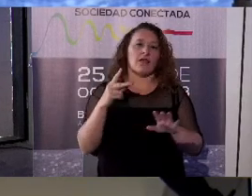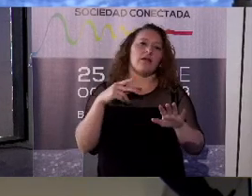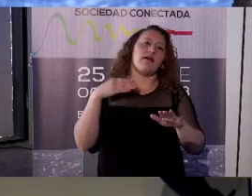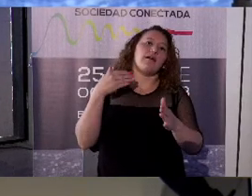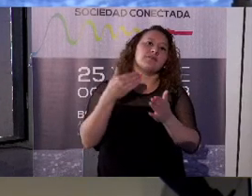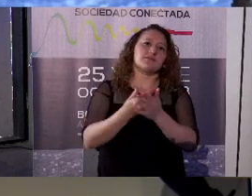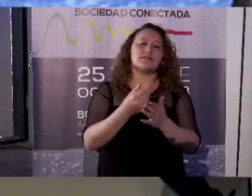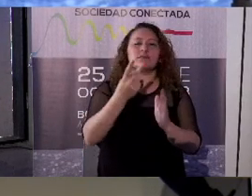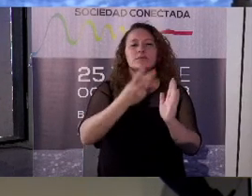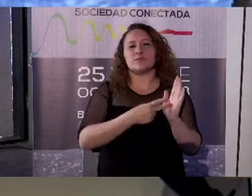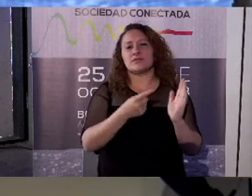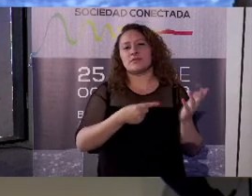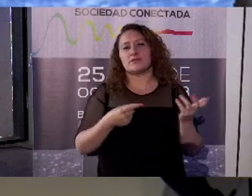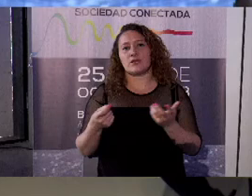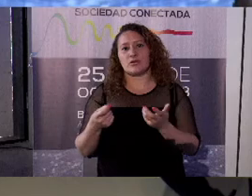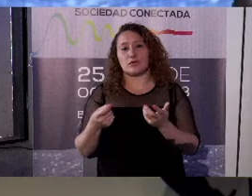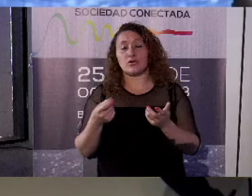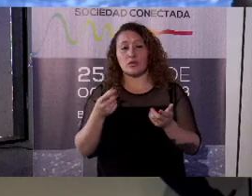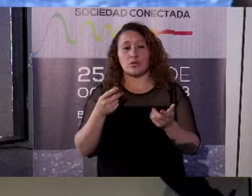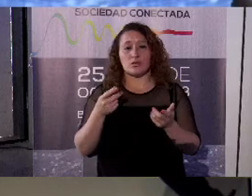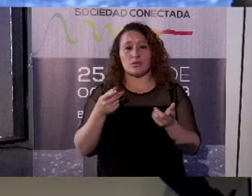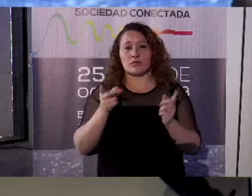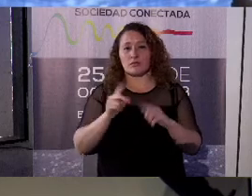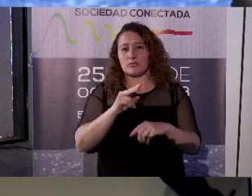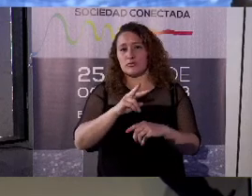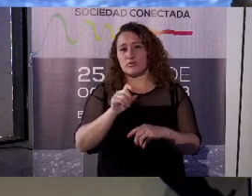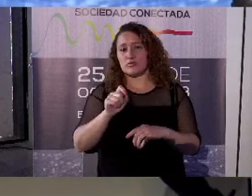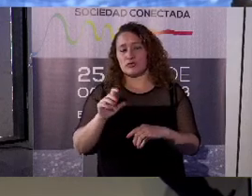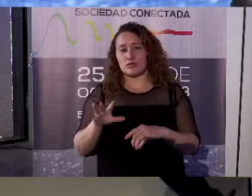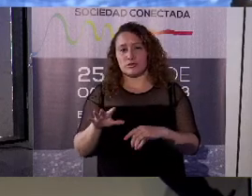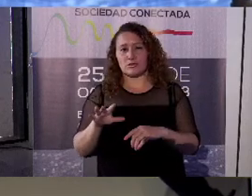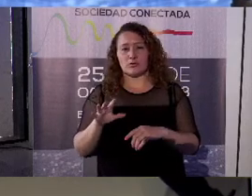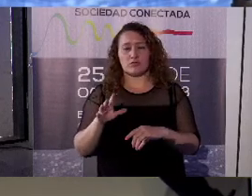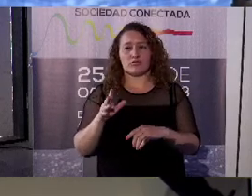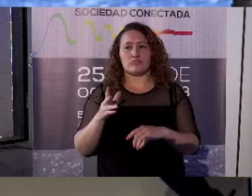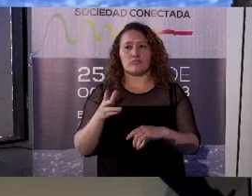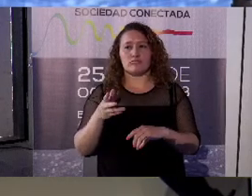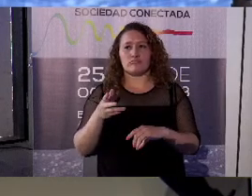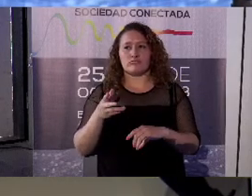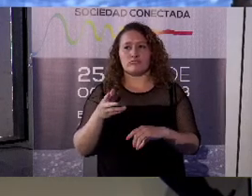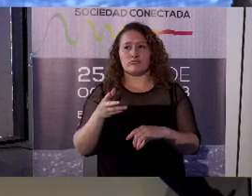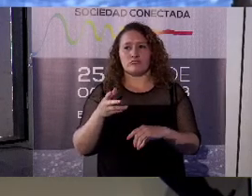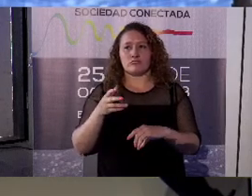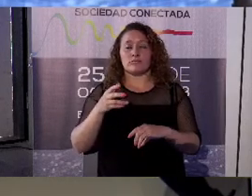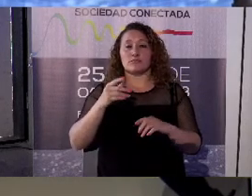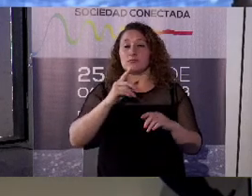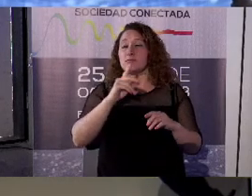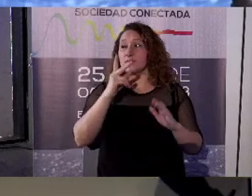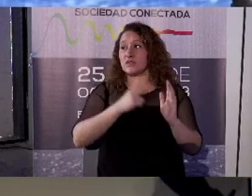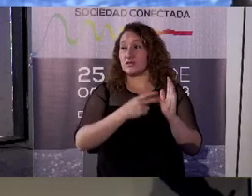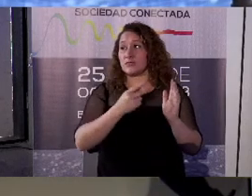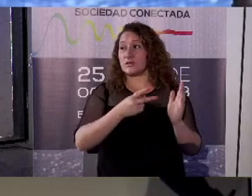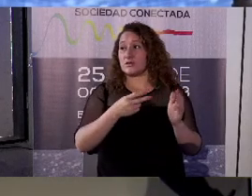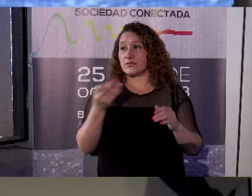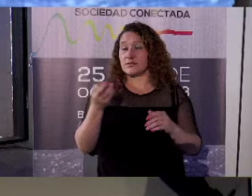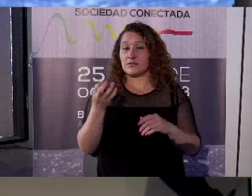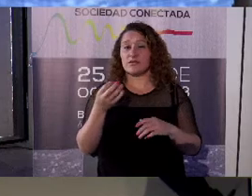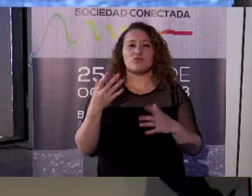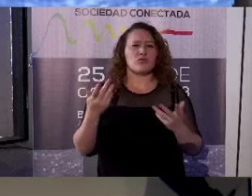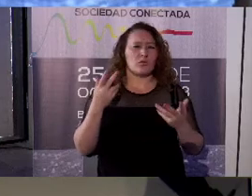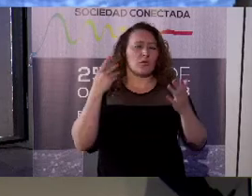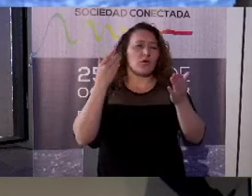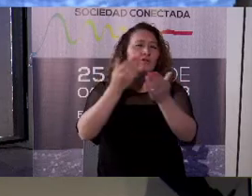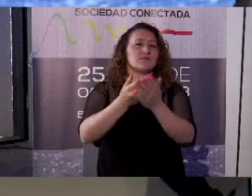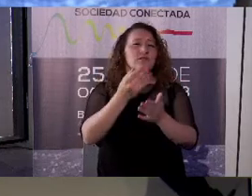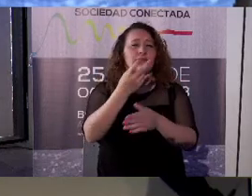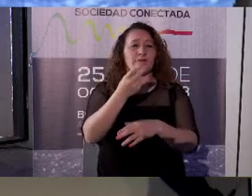de 3.5 este y la banda y 100 mhz de banda 2300 El objetivo es llegar al 2020 con